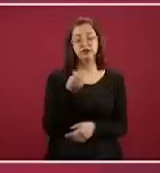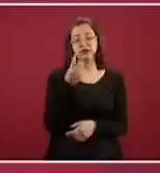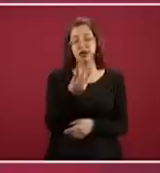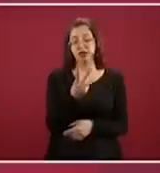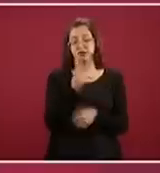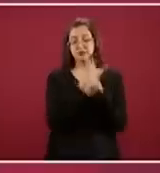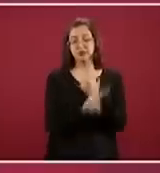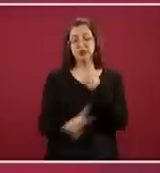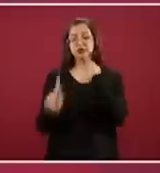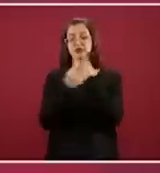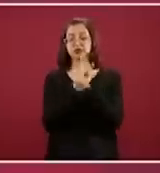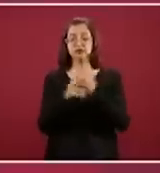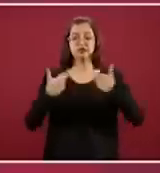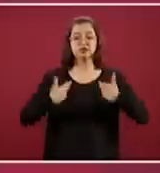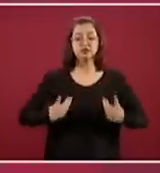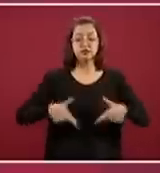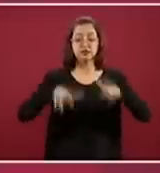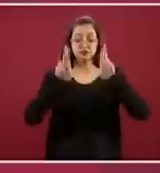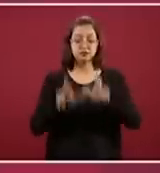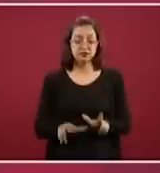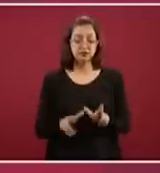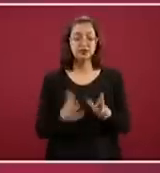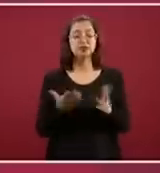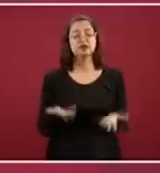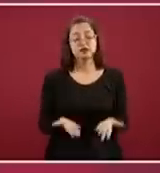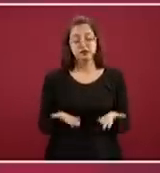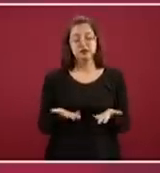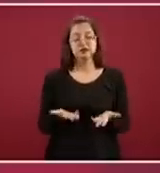negociadores de los tres países.